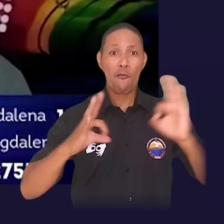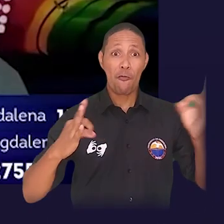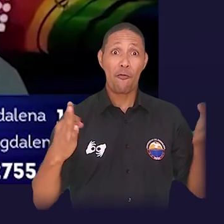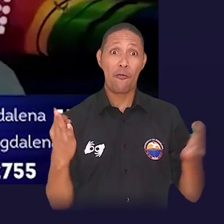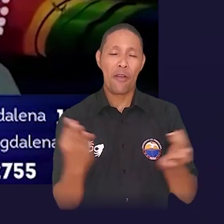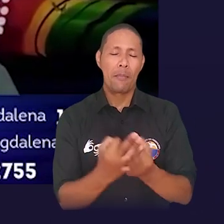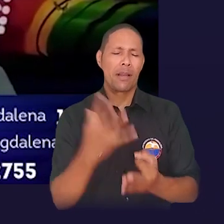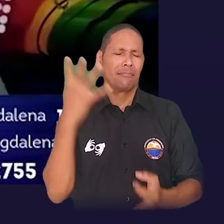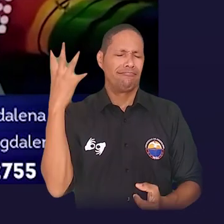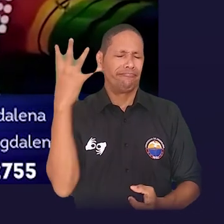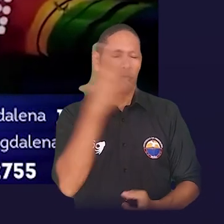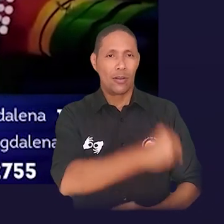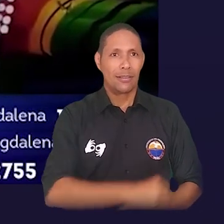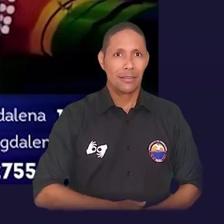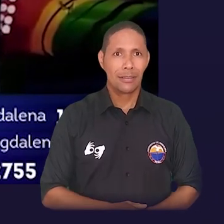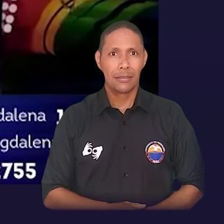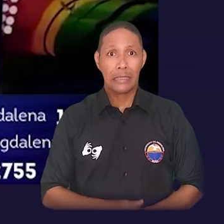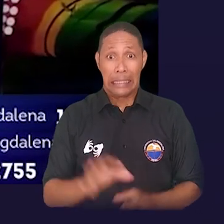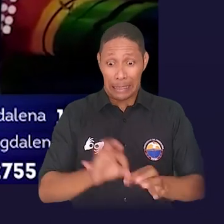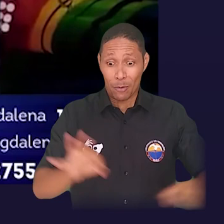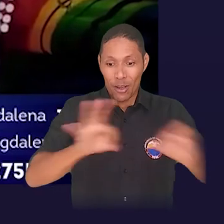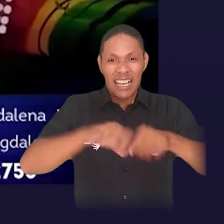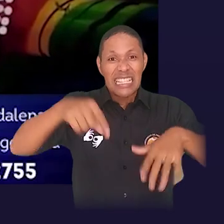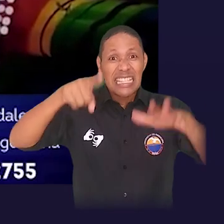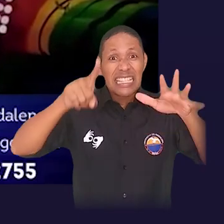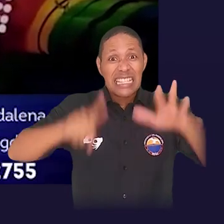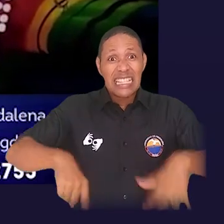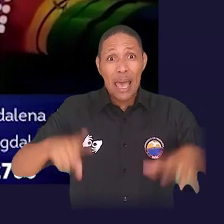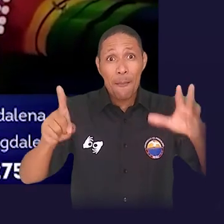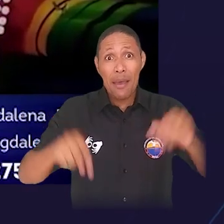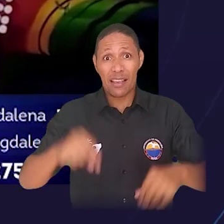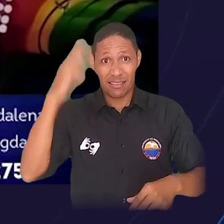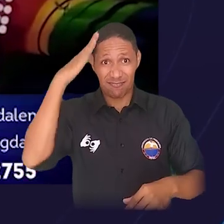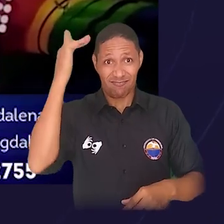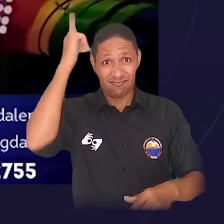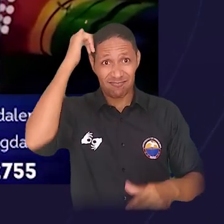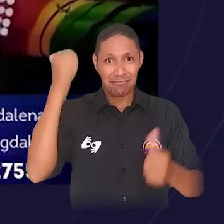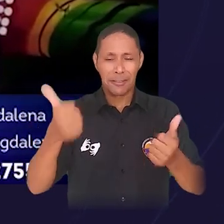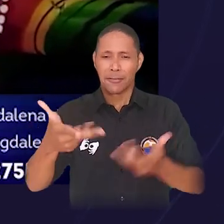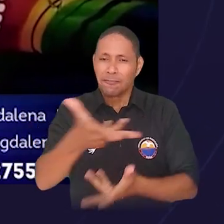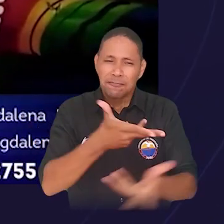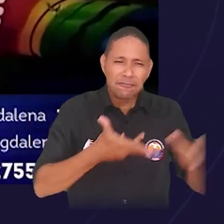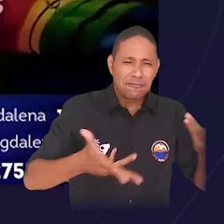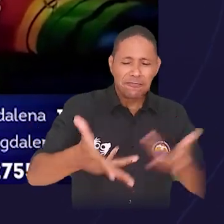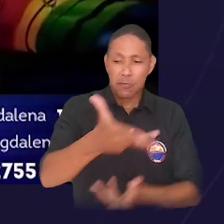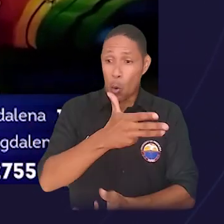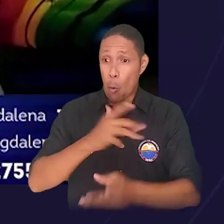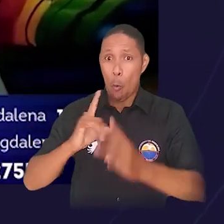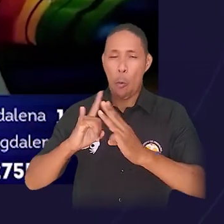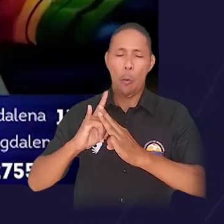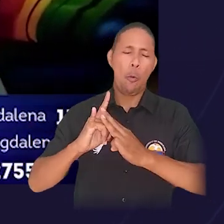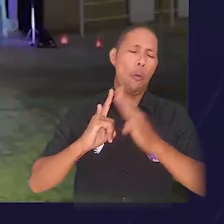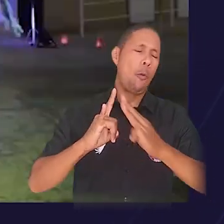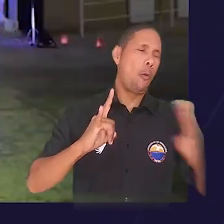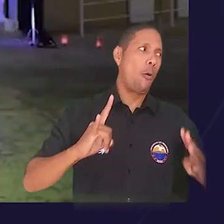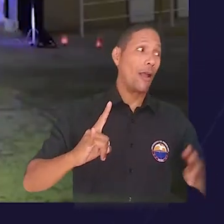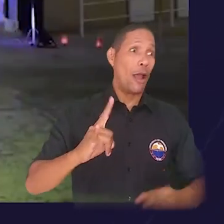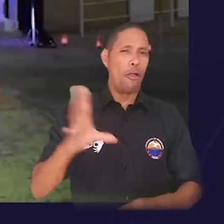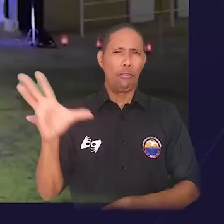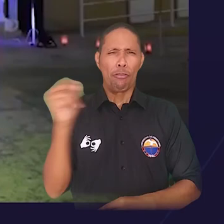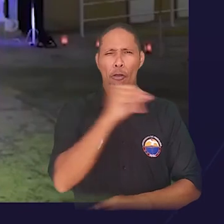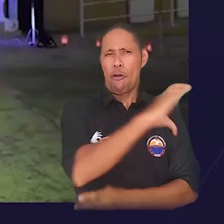familia. Espero que durante esta pandemia pasen un excelente semestre académico y disfruten de la mejor universidad de la